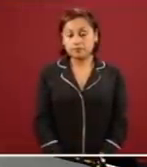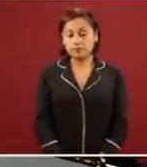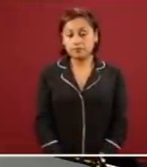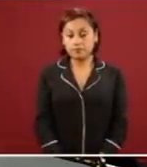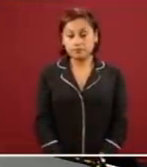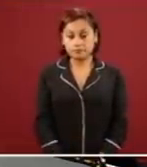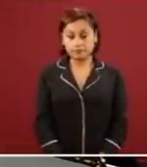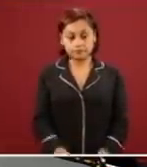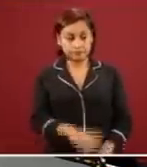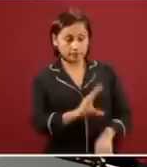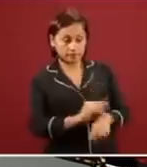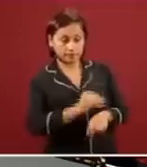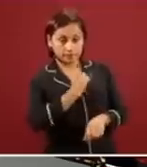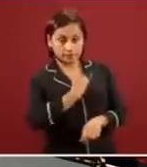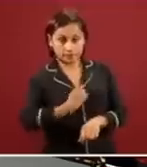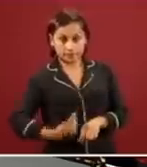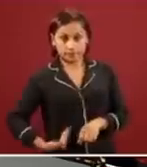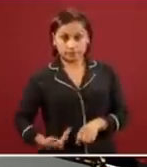Con su venia, presidente.